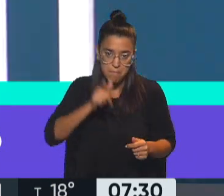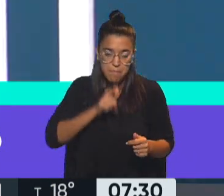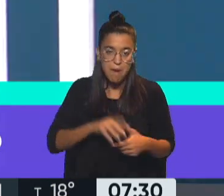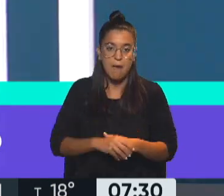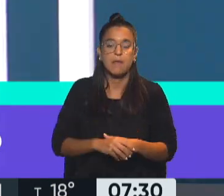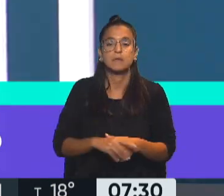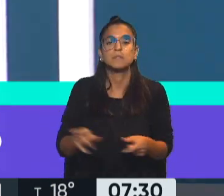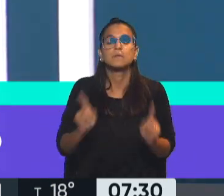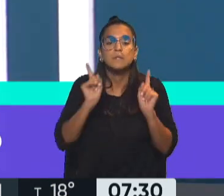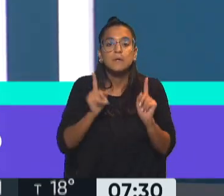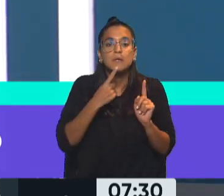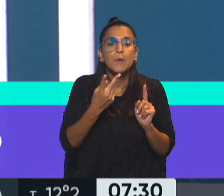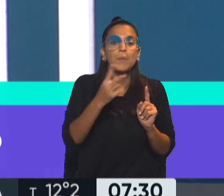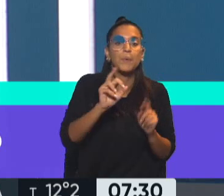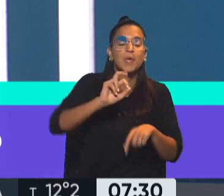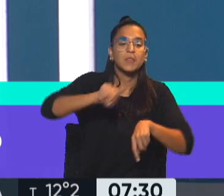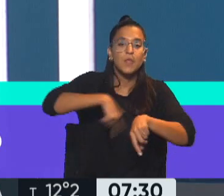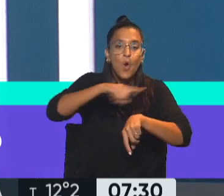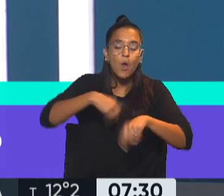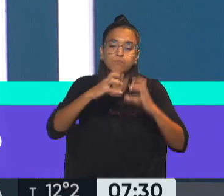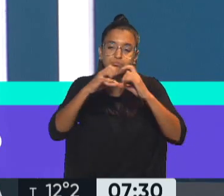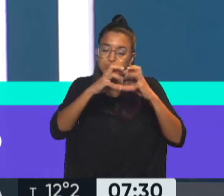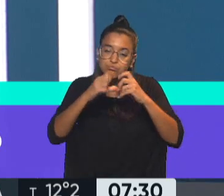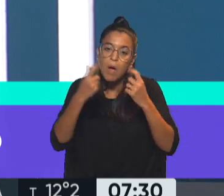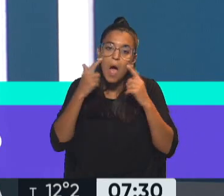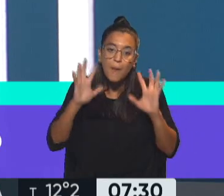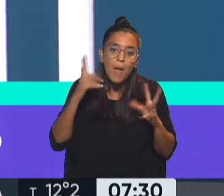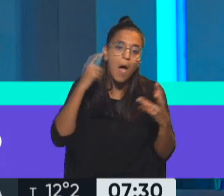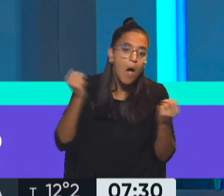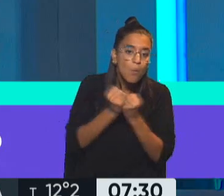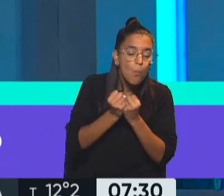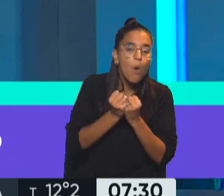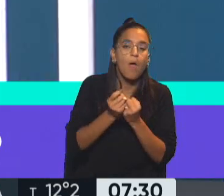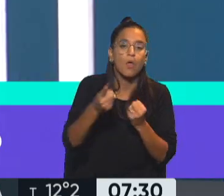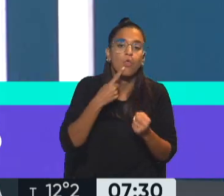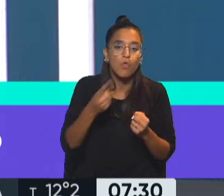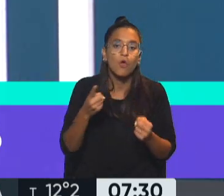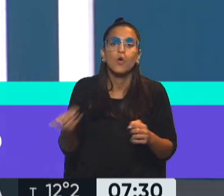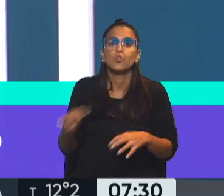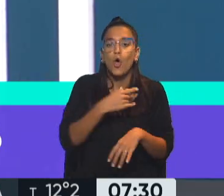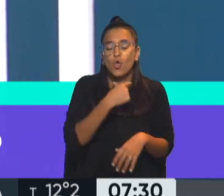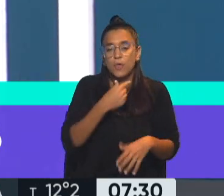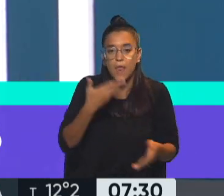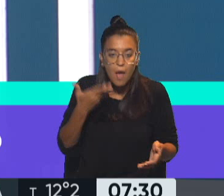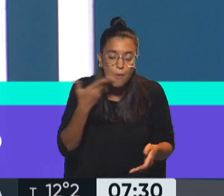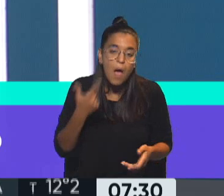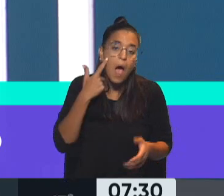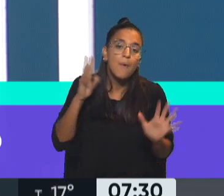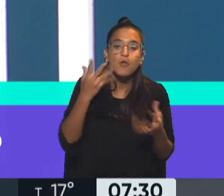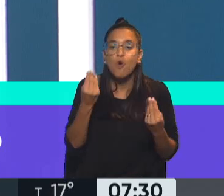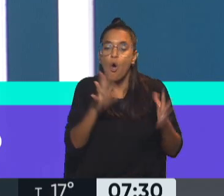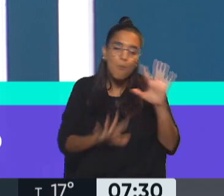en casi 20 horas de debate pero bueno habrá que ver ahí hay acuerdo todos quieren hacer uso de la palabra veremos cómo terminan